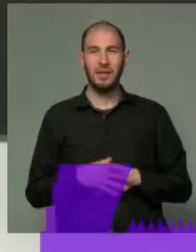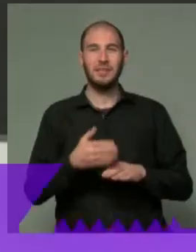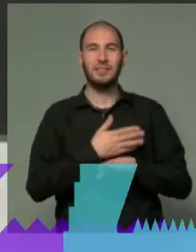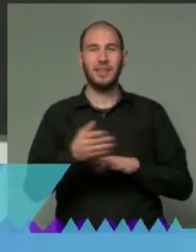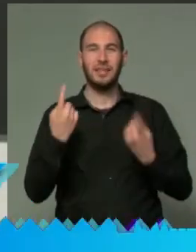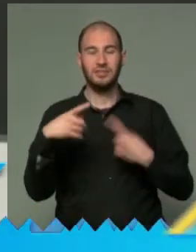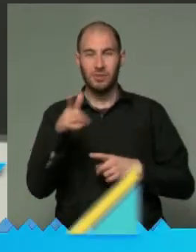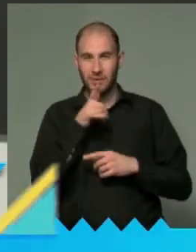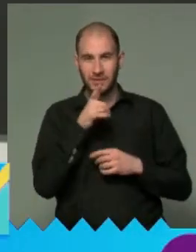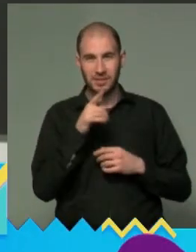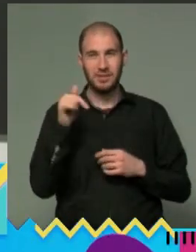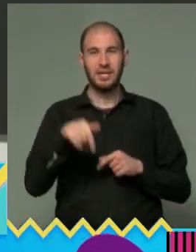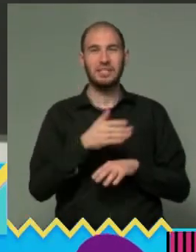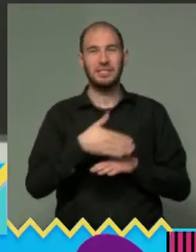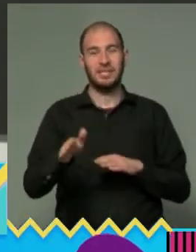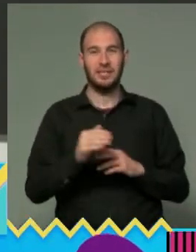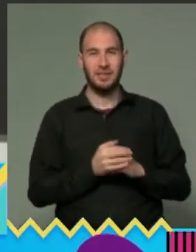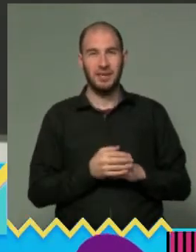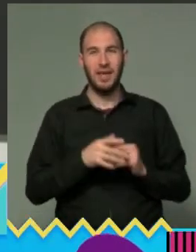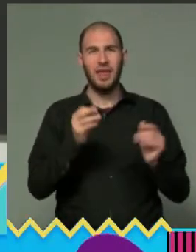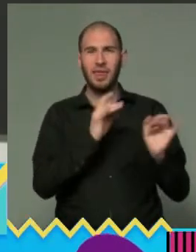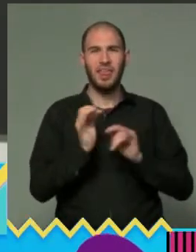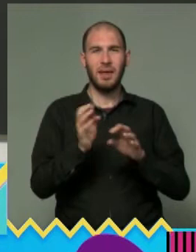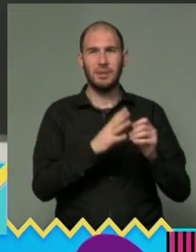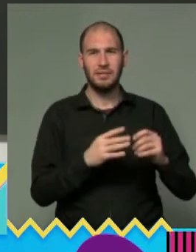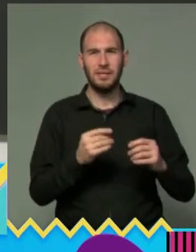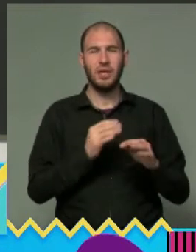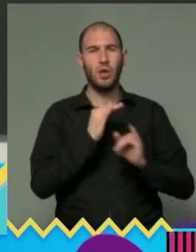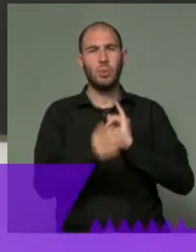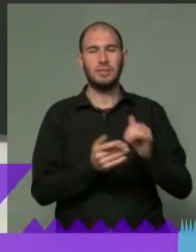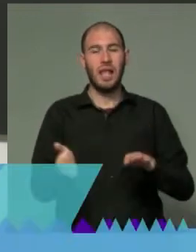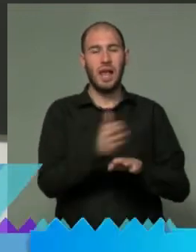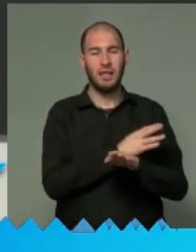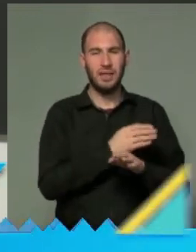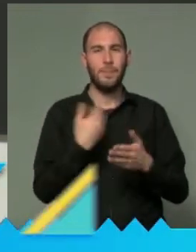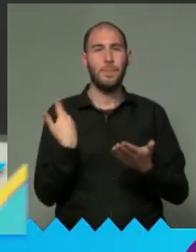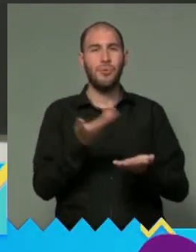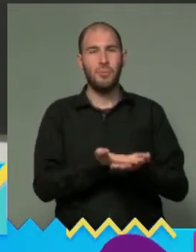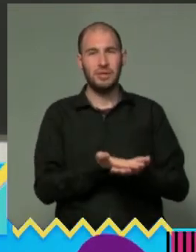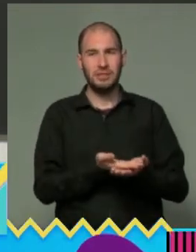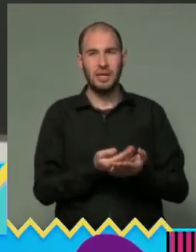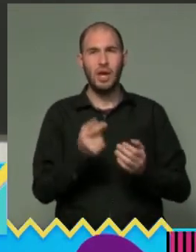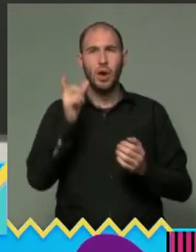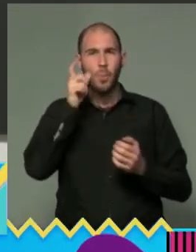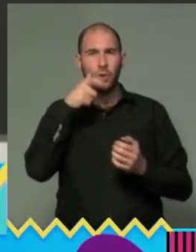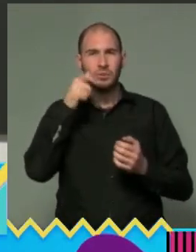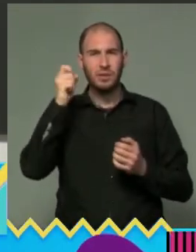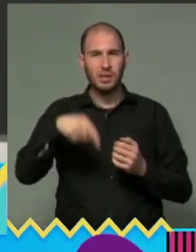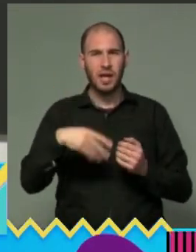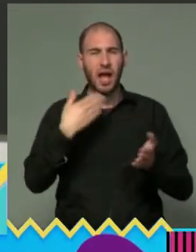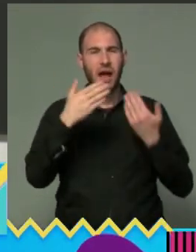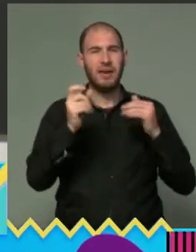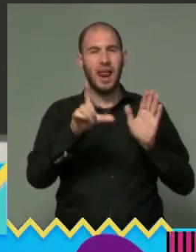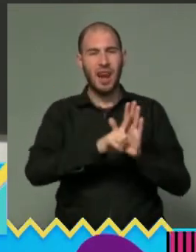Continuamos en Distintos Parecidos, seguimos en el debate que se planteaba al principio, fue la propuesta desde producción del programa, hablar